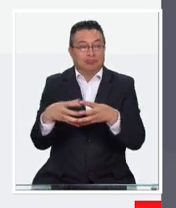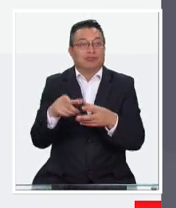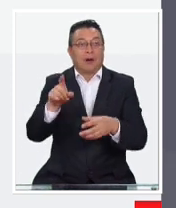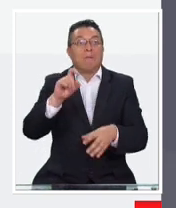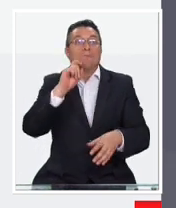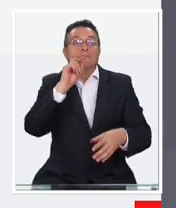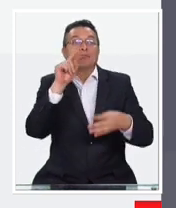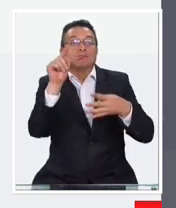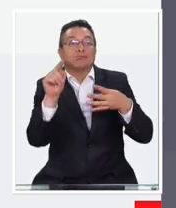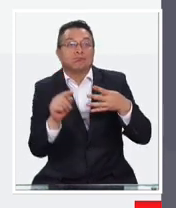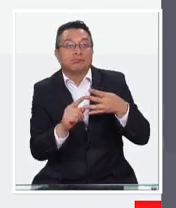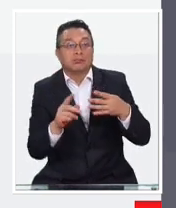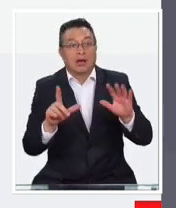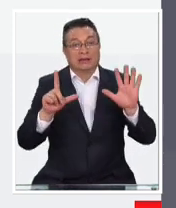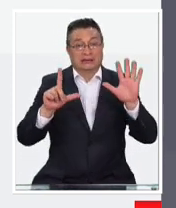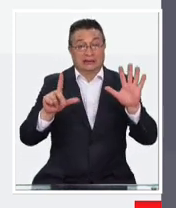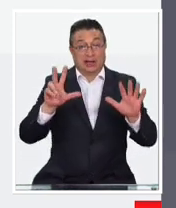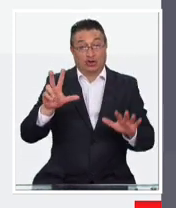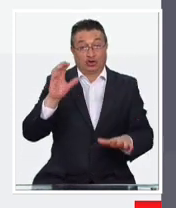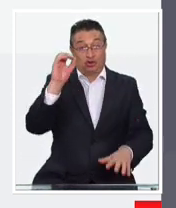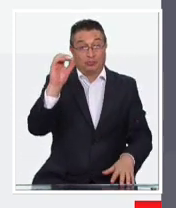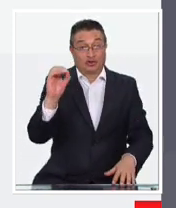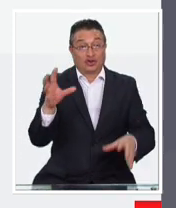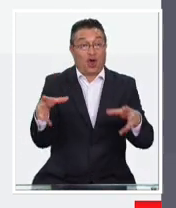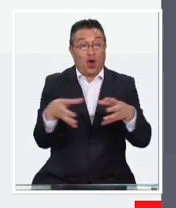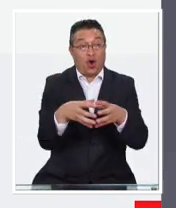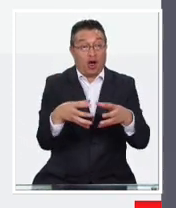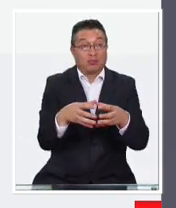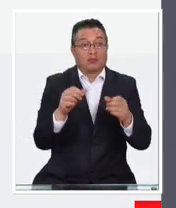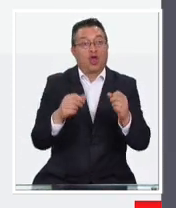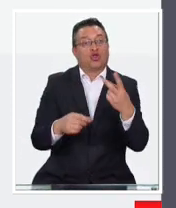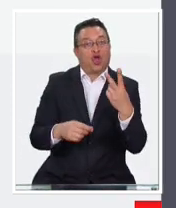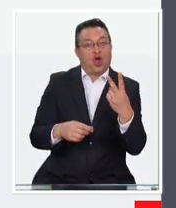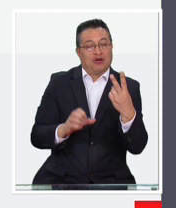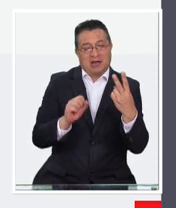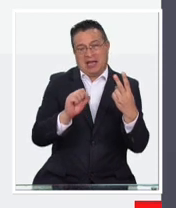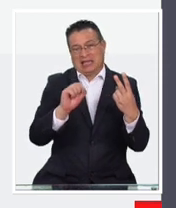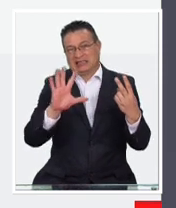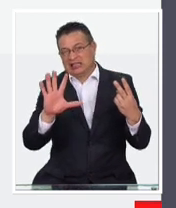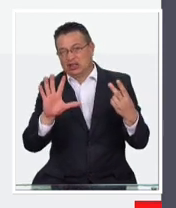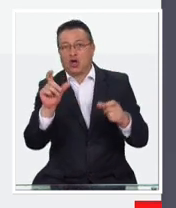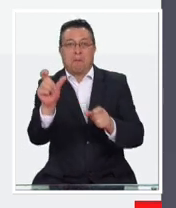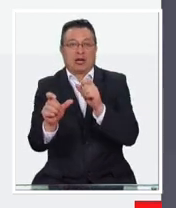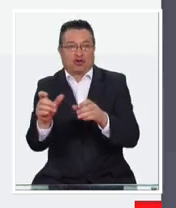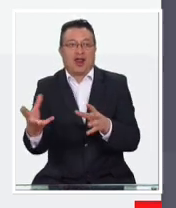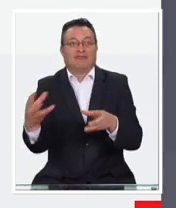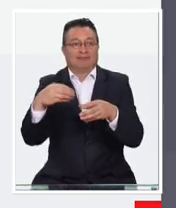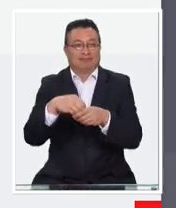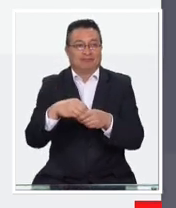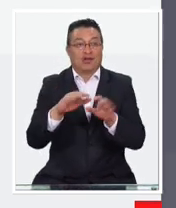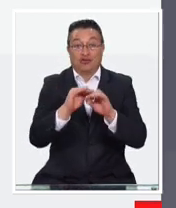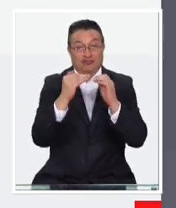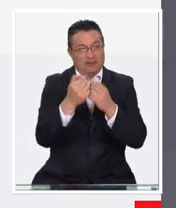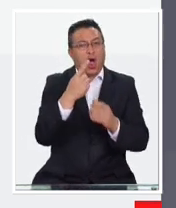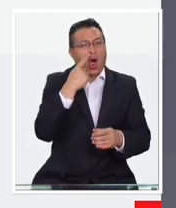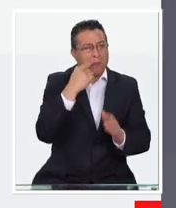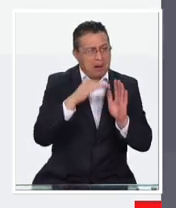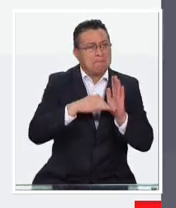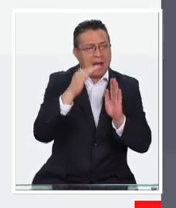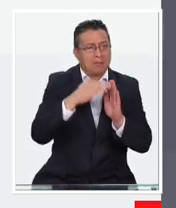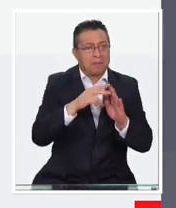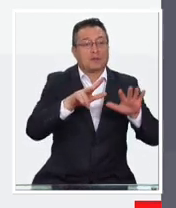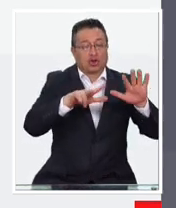de delincuentes, y es que un 78% de las bandas actúa con 2 a 5 integrantes. Casi la totalidad son hombres